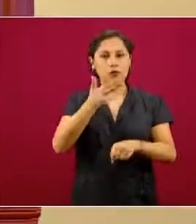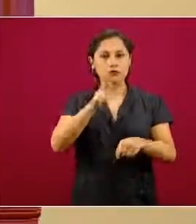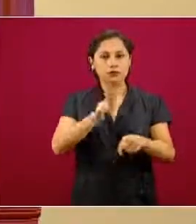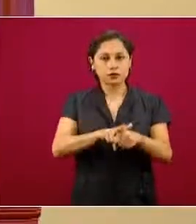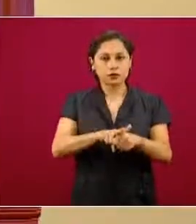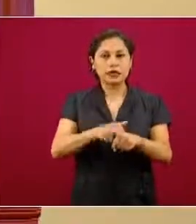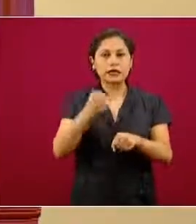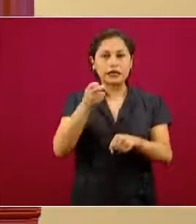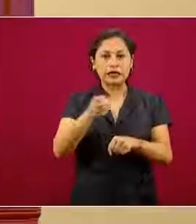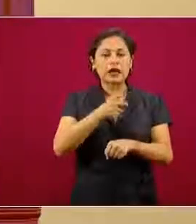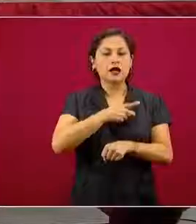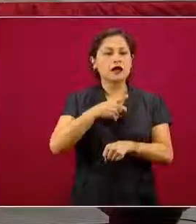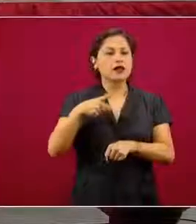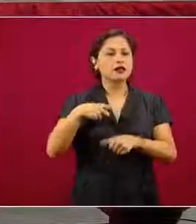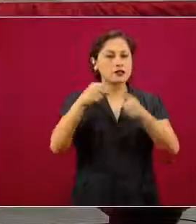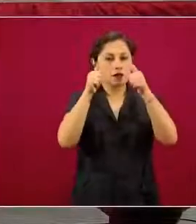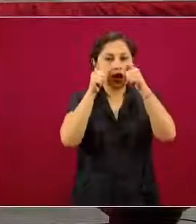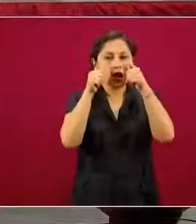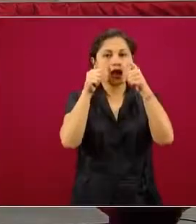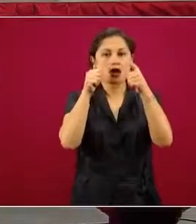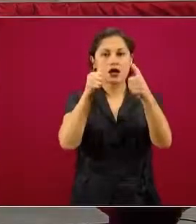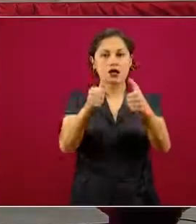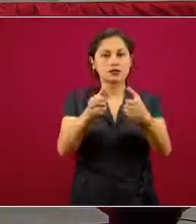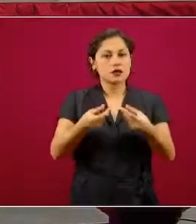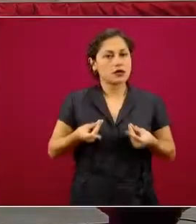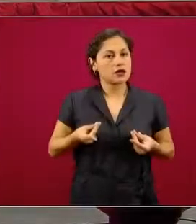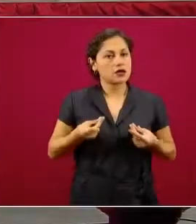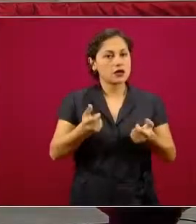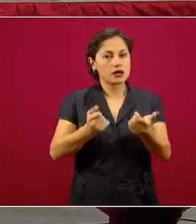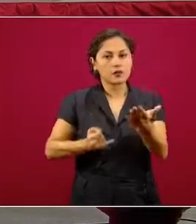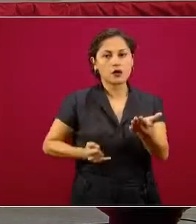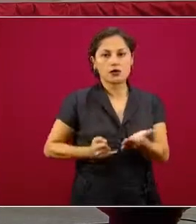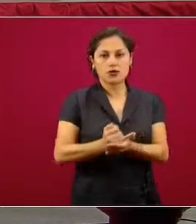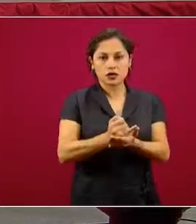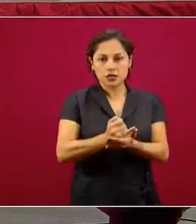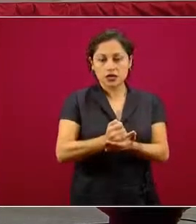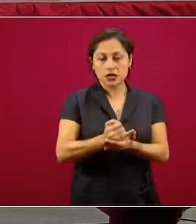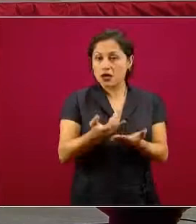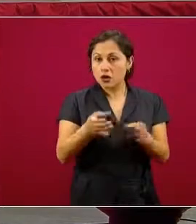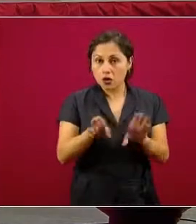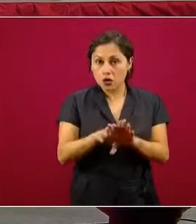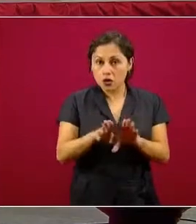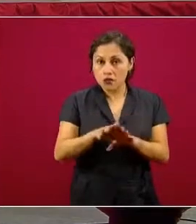actuar con mucha mayor prontitud, realizando la